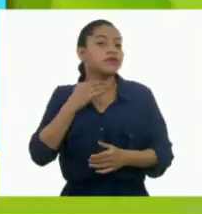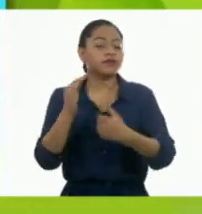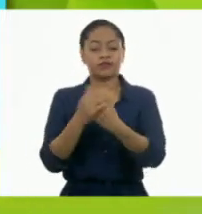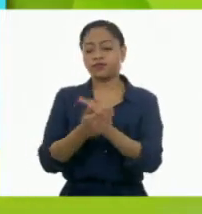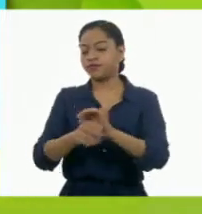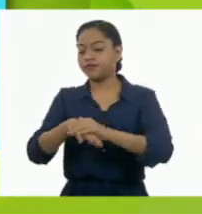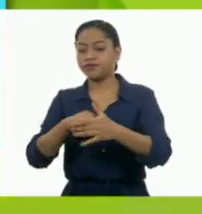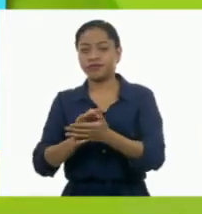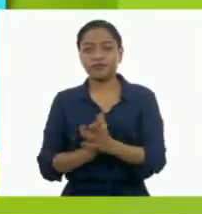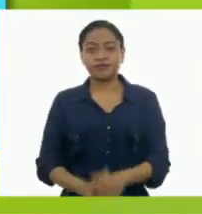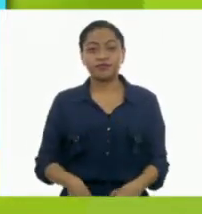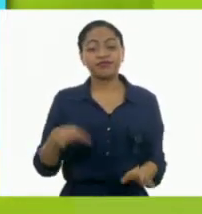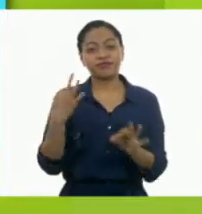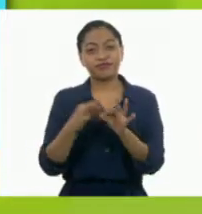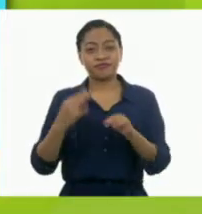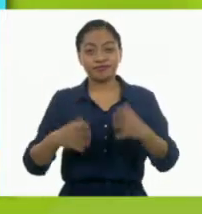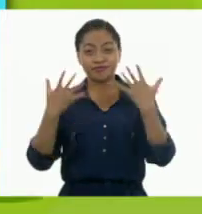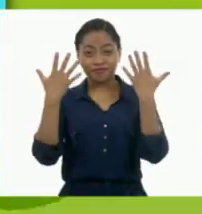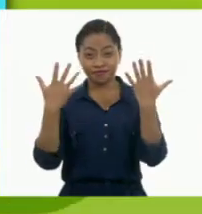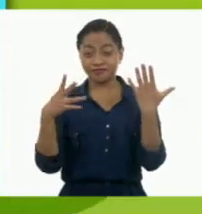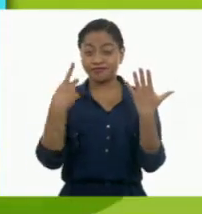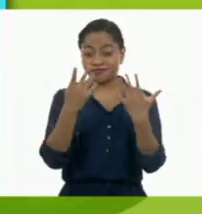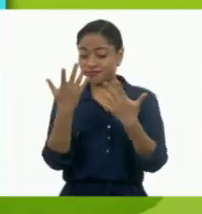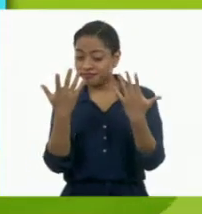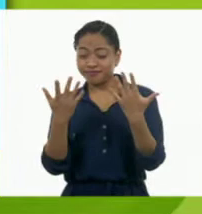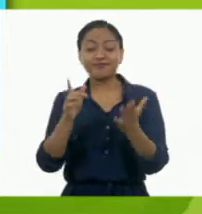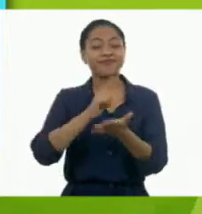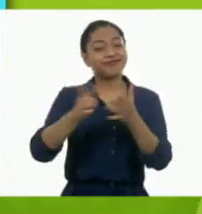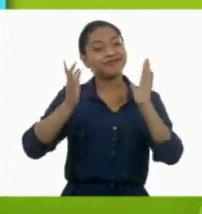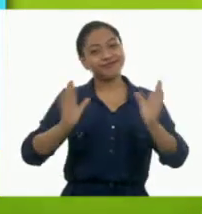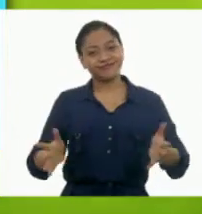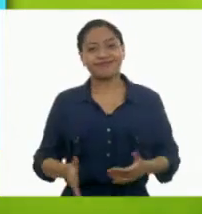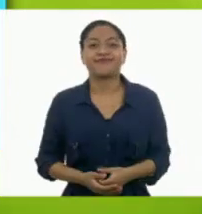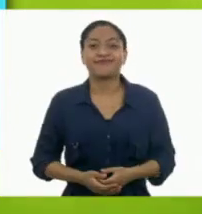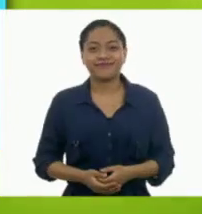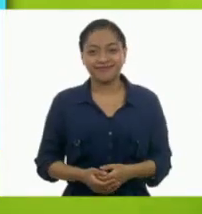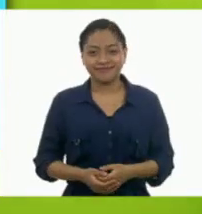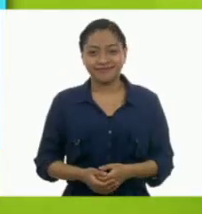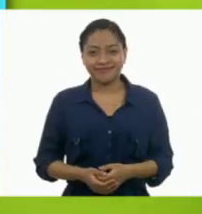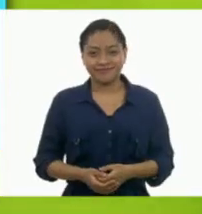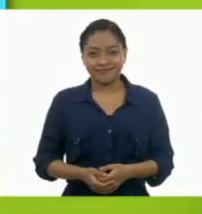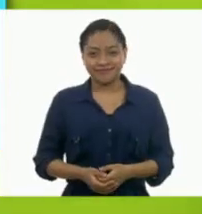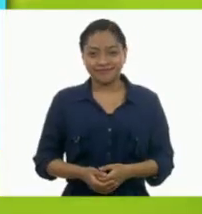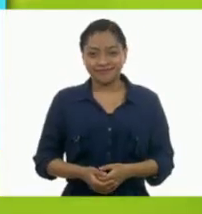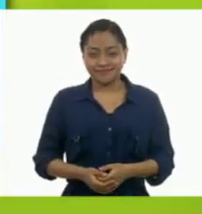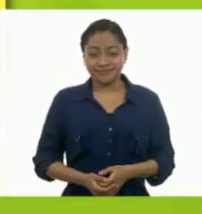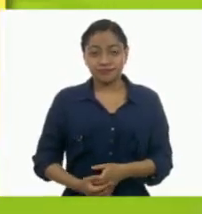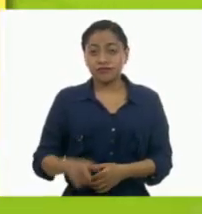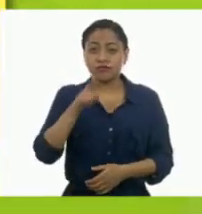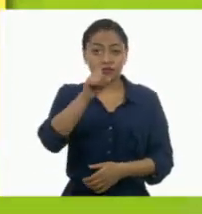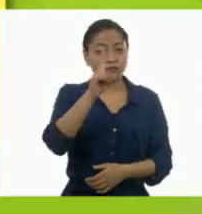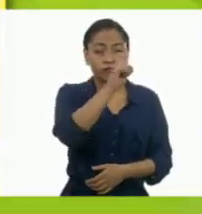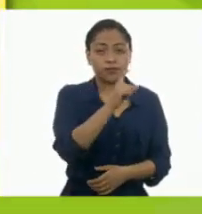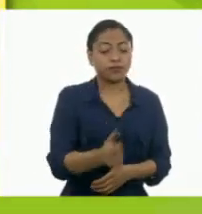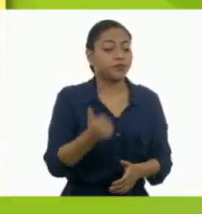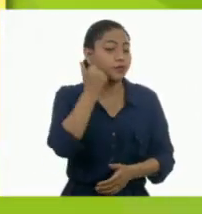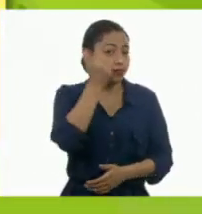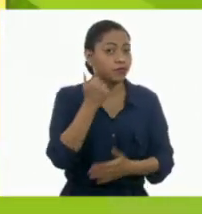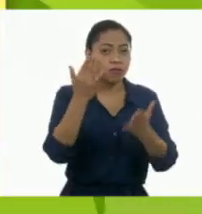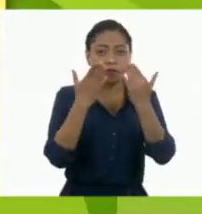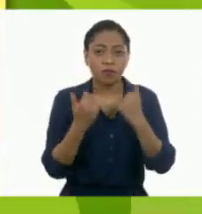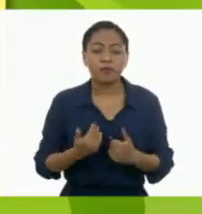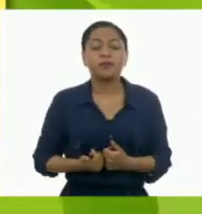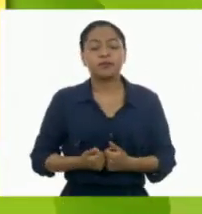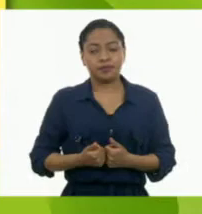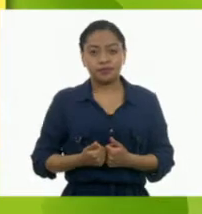Sécalas con una toalla. ¡Y listo! ¡Tus manos están limpias! Si no tienes agua y jabón,